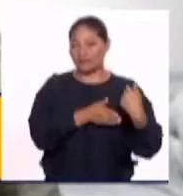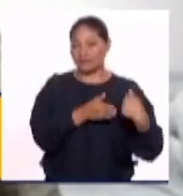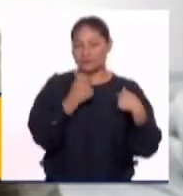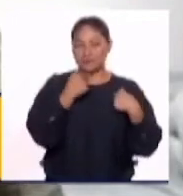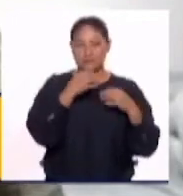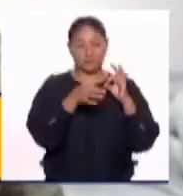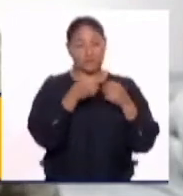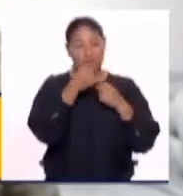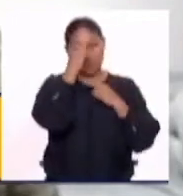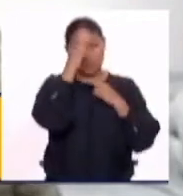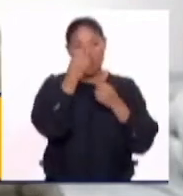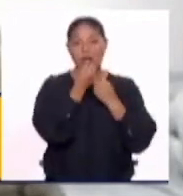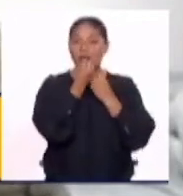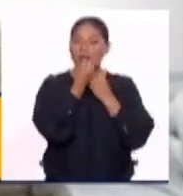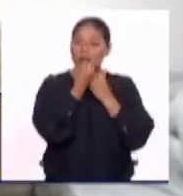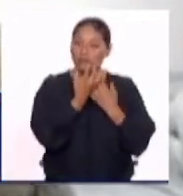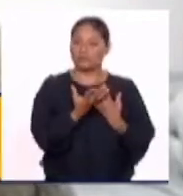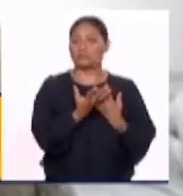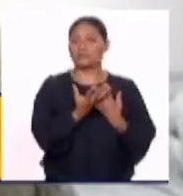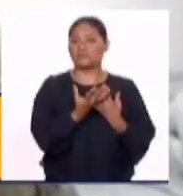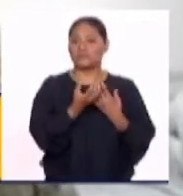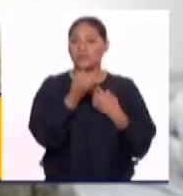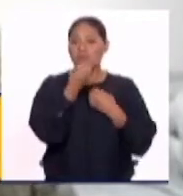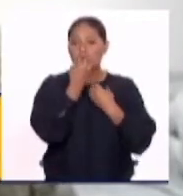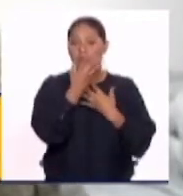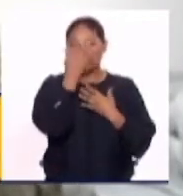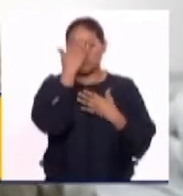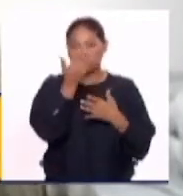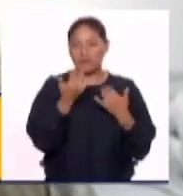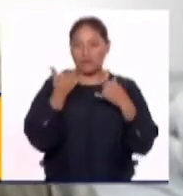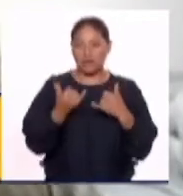buena noticia. Y esa buena noticia es que